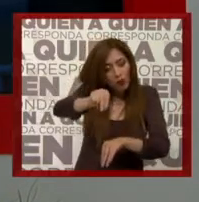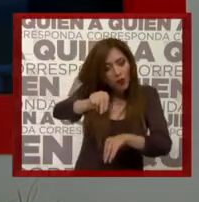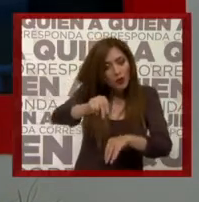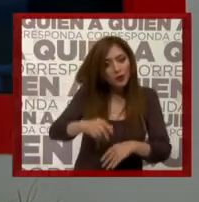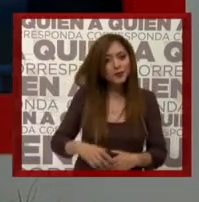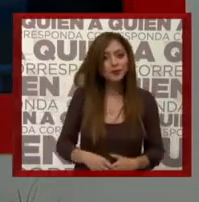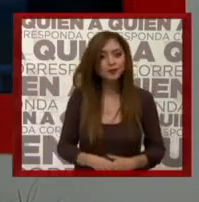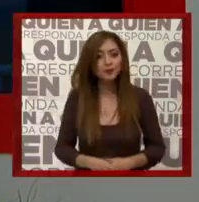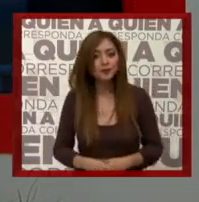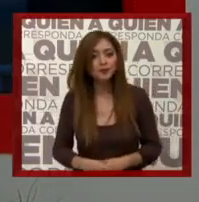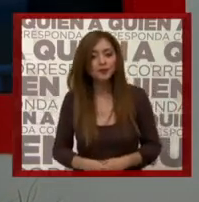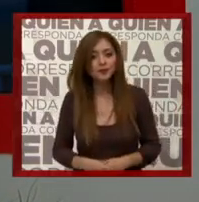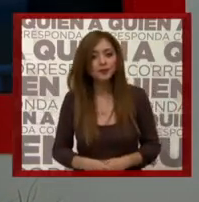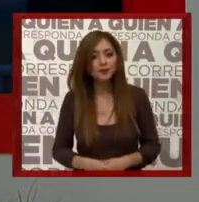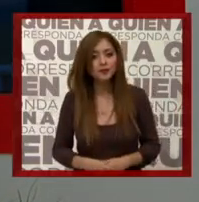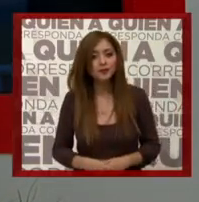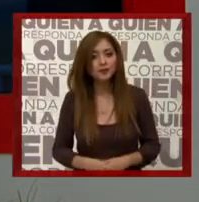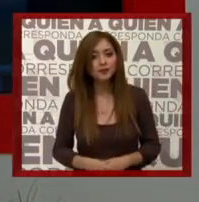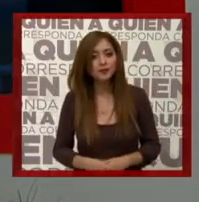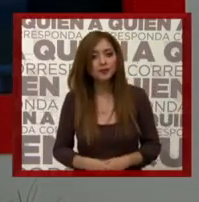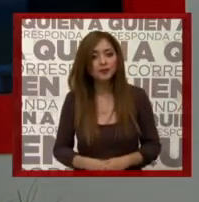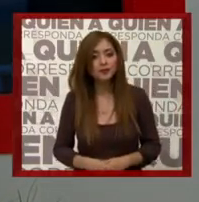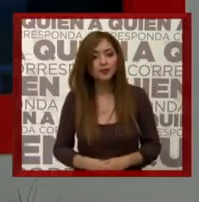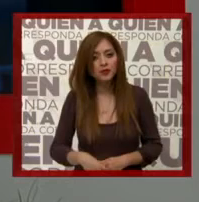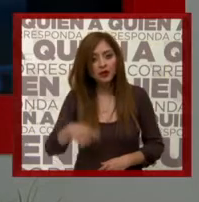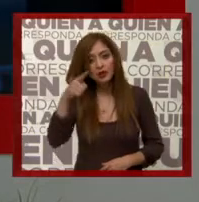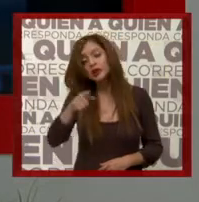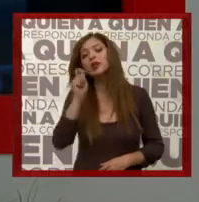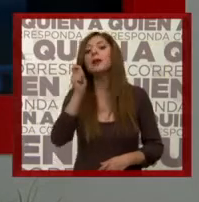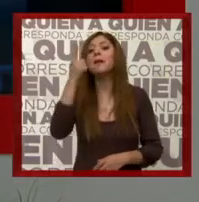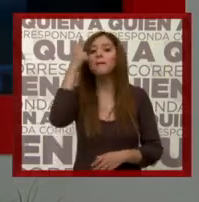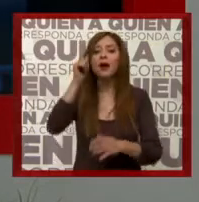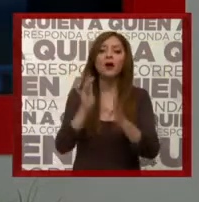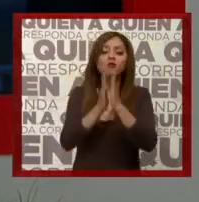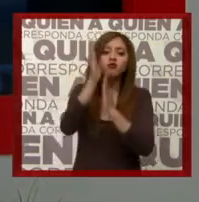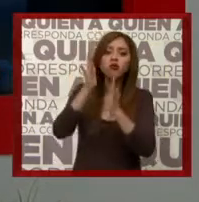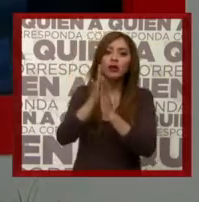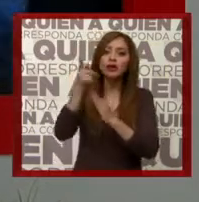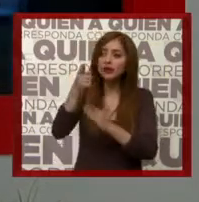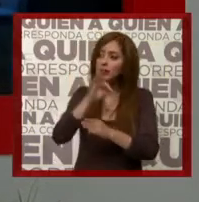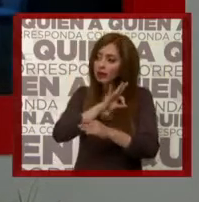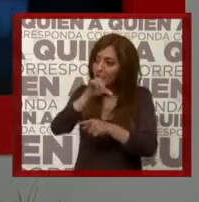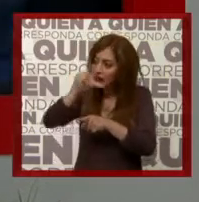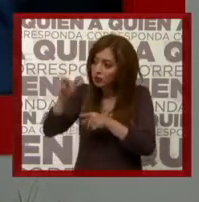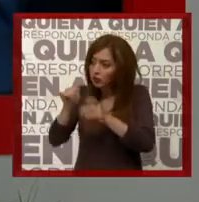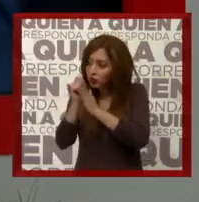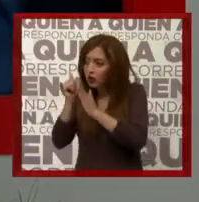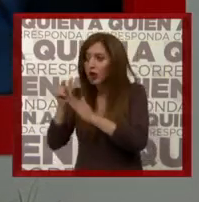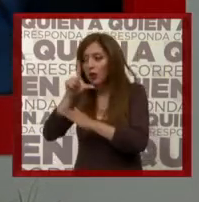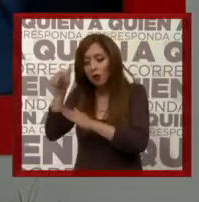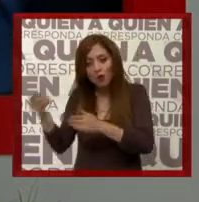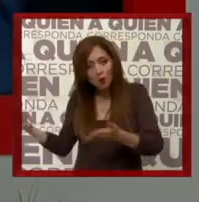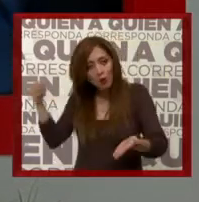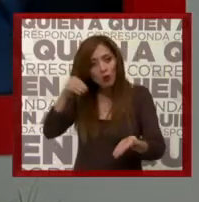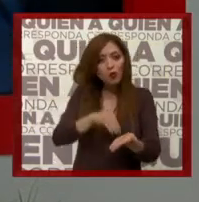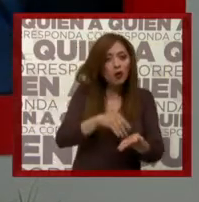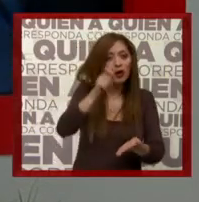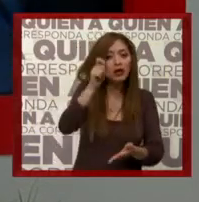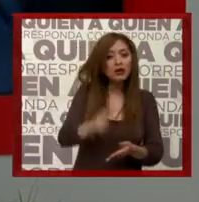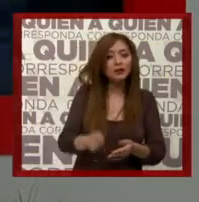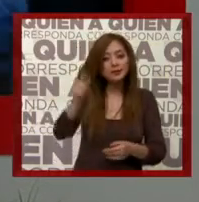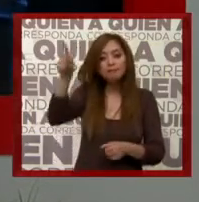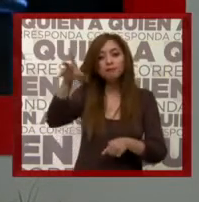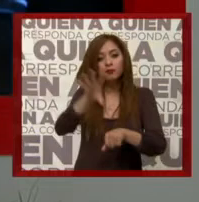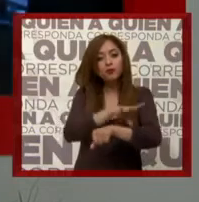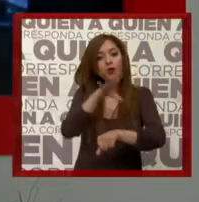la pieza de acero no se hunde y se forma para la construcción. Se ve que fue puesta posterior. La instalación eléctrica está de